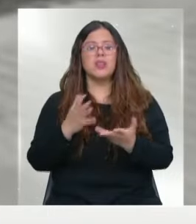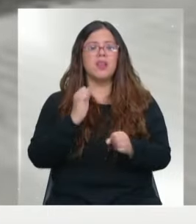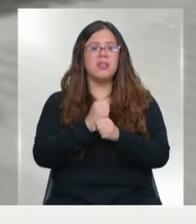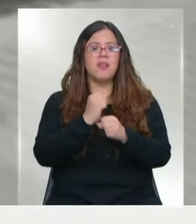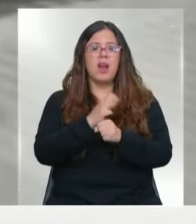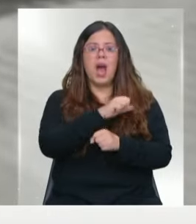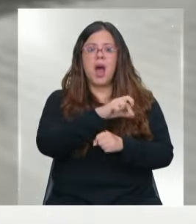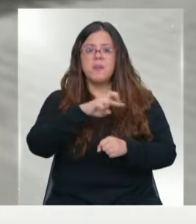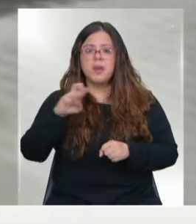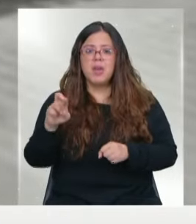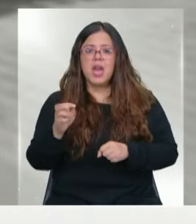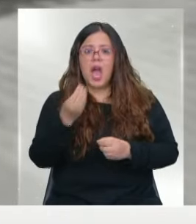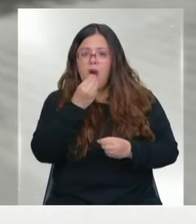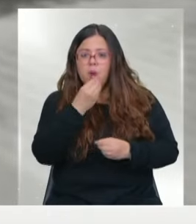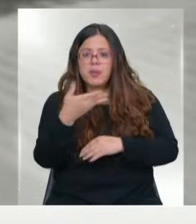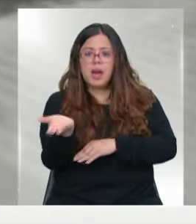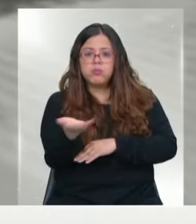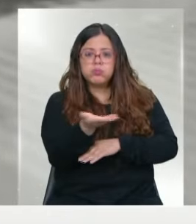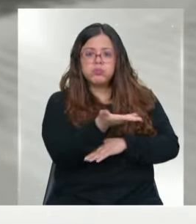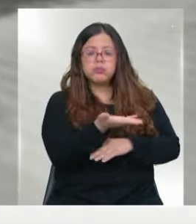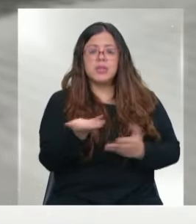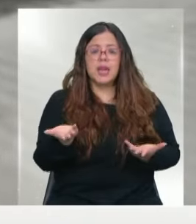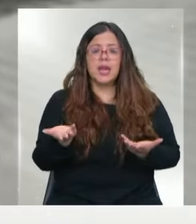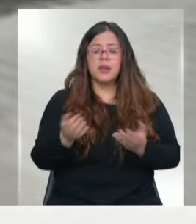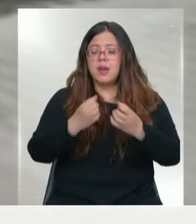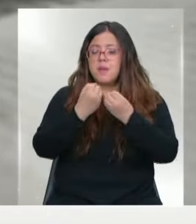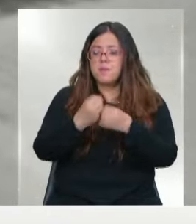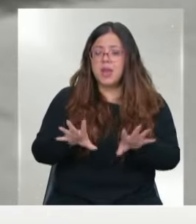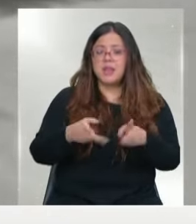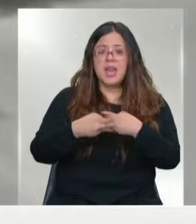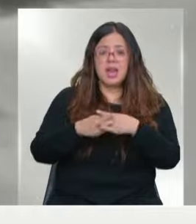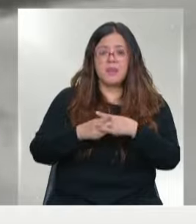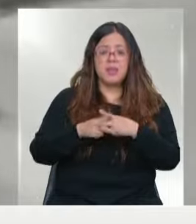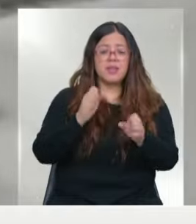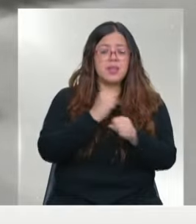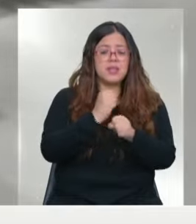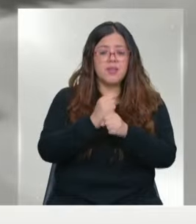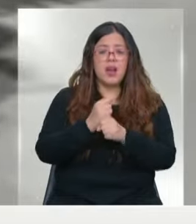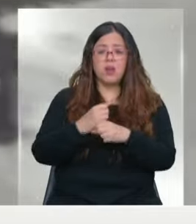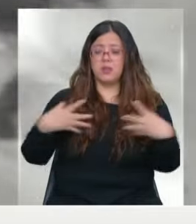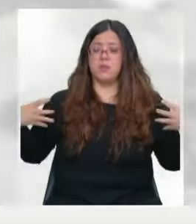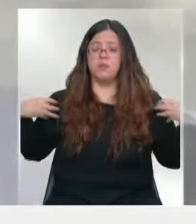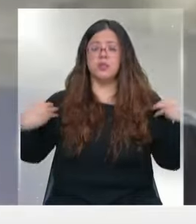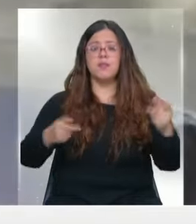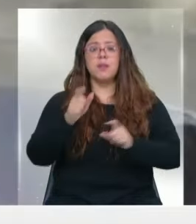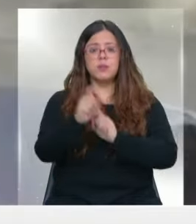repartidor de aplicación, quien perdió sus herramientas de trabajo a manos de delincuentes.